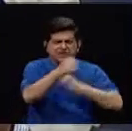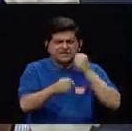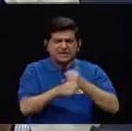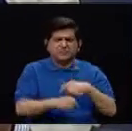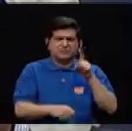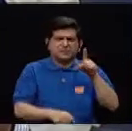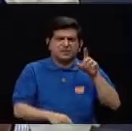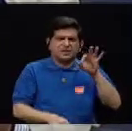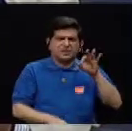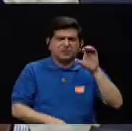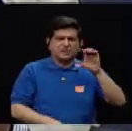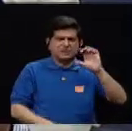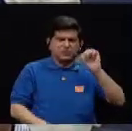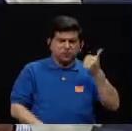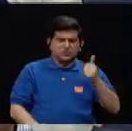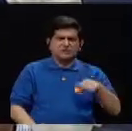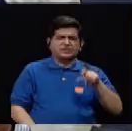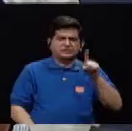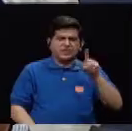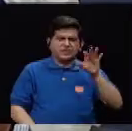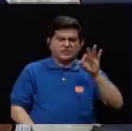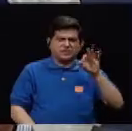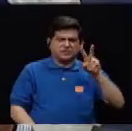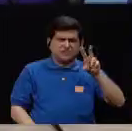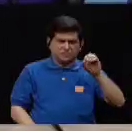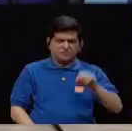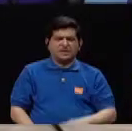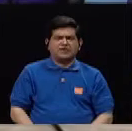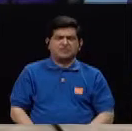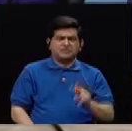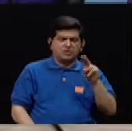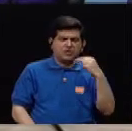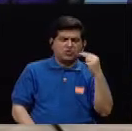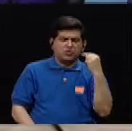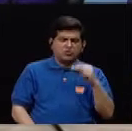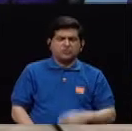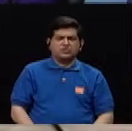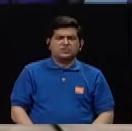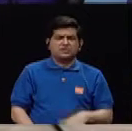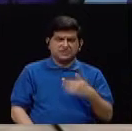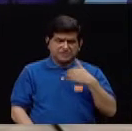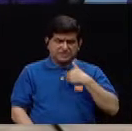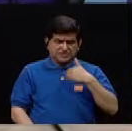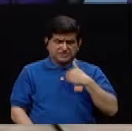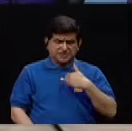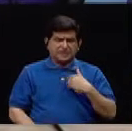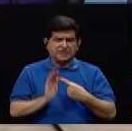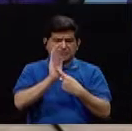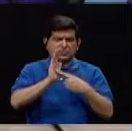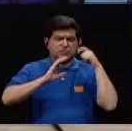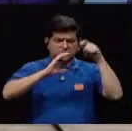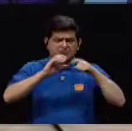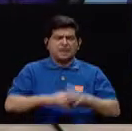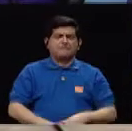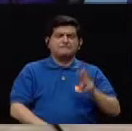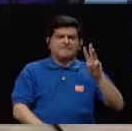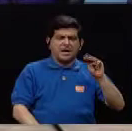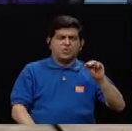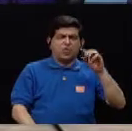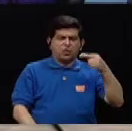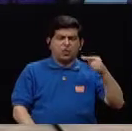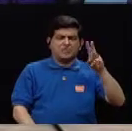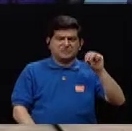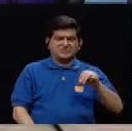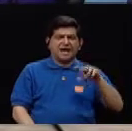años 1910, 1920, uh-huh. con los noticieros cinematográficos, Manuel Gómez